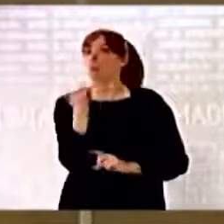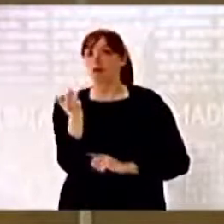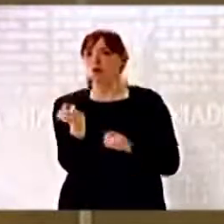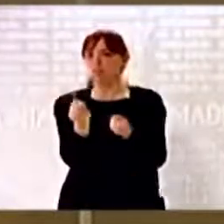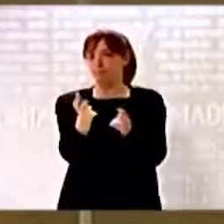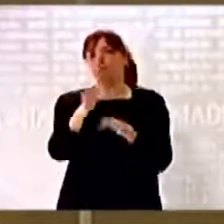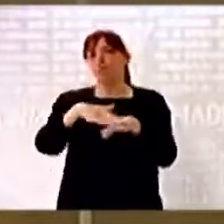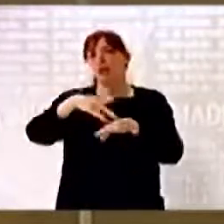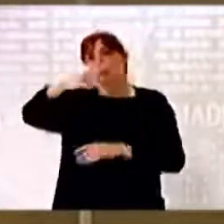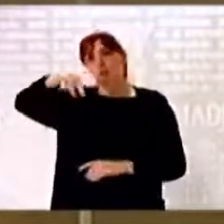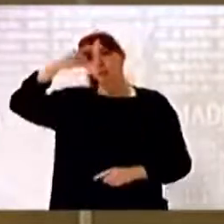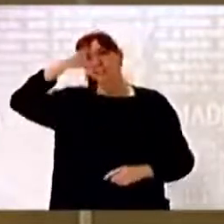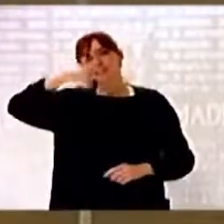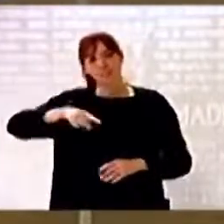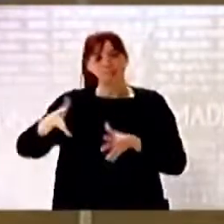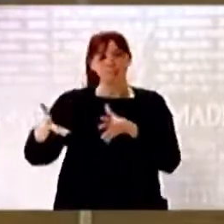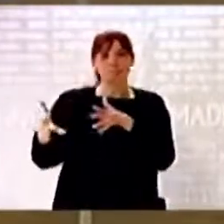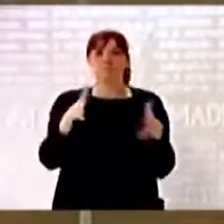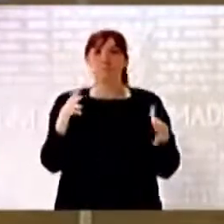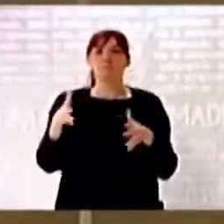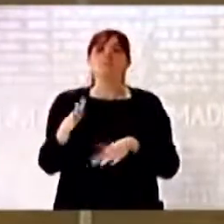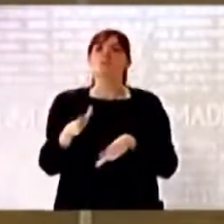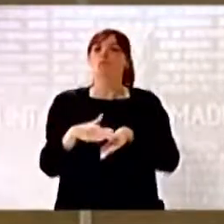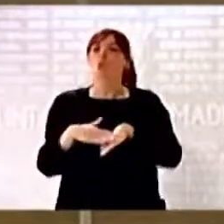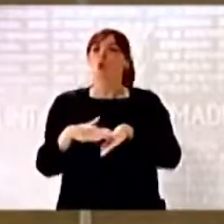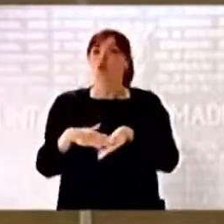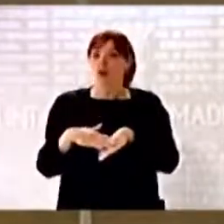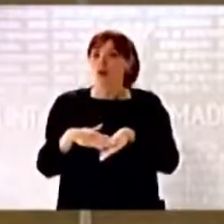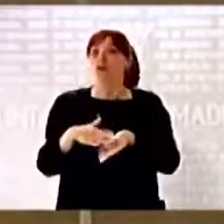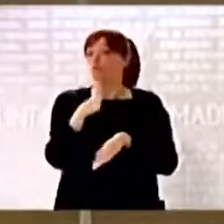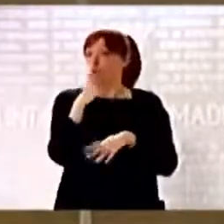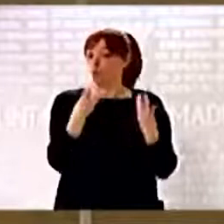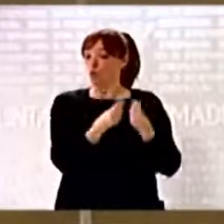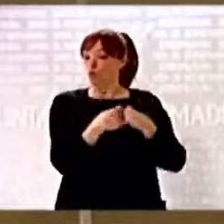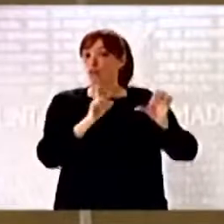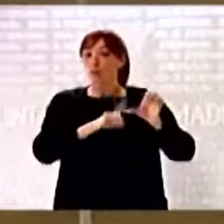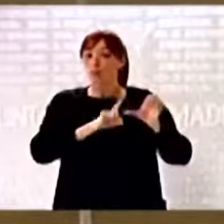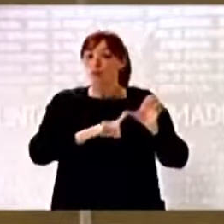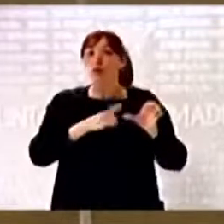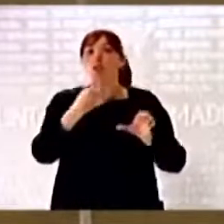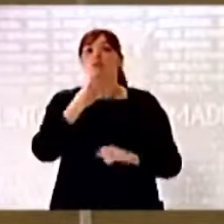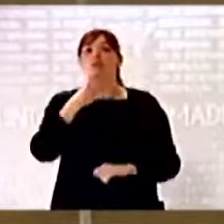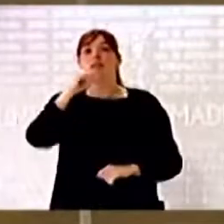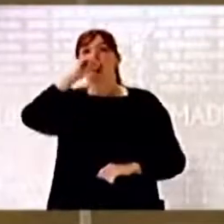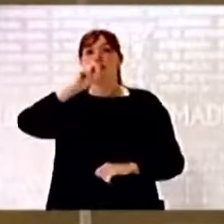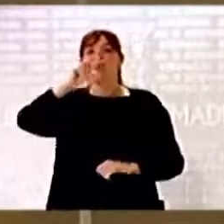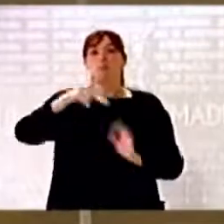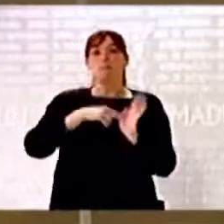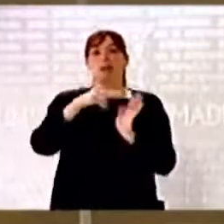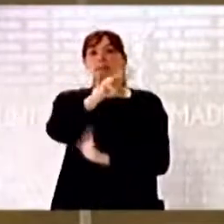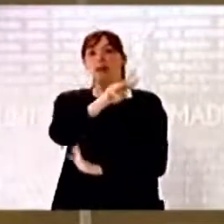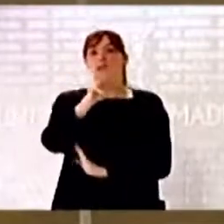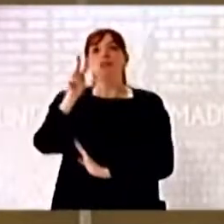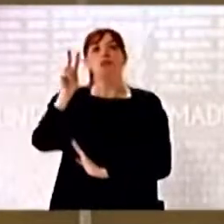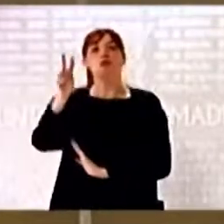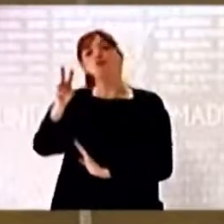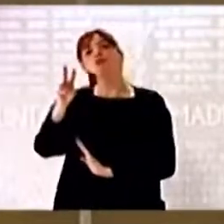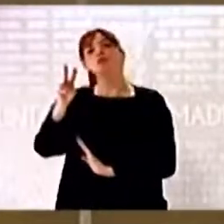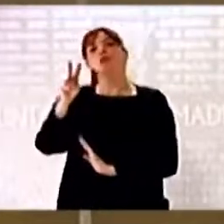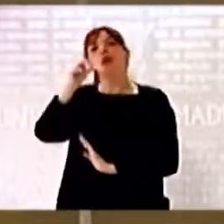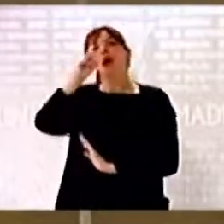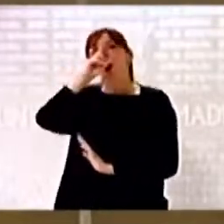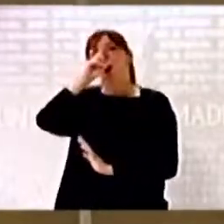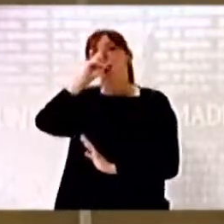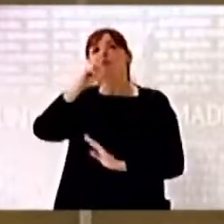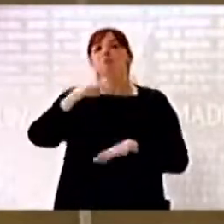para que ustedes se hagan una idea de por qué la Junta de Extremadura dice que en el año 2022 va a ser un buen año para el